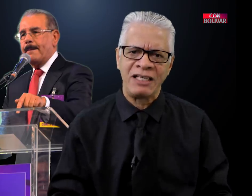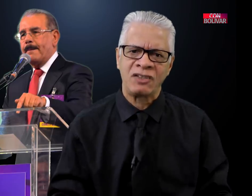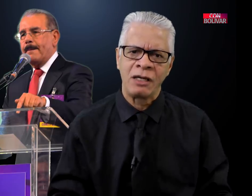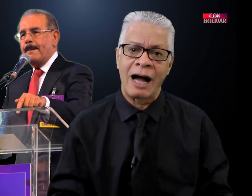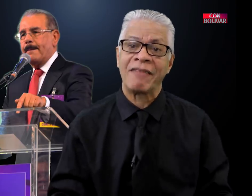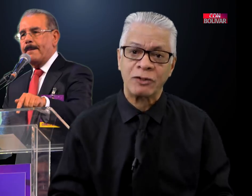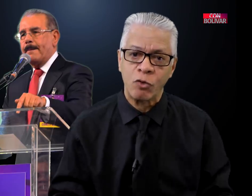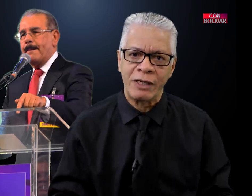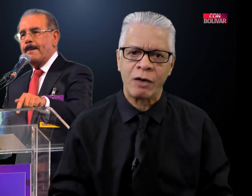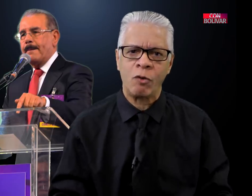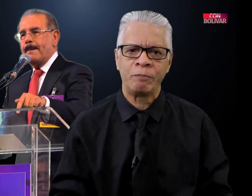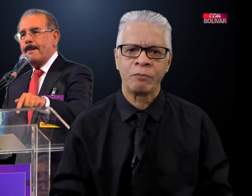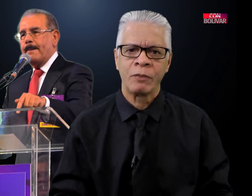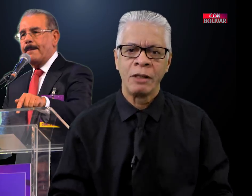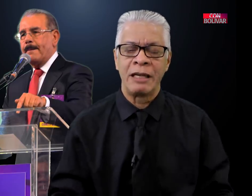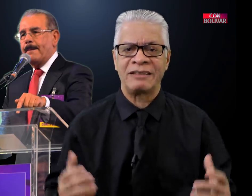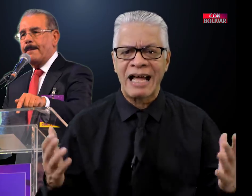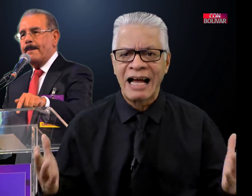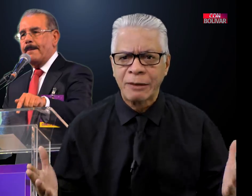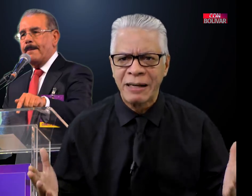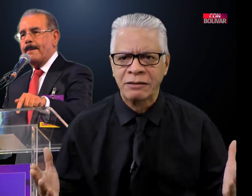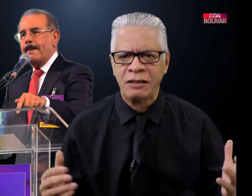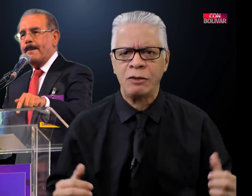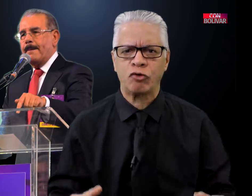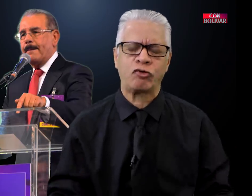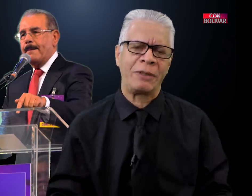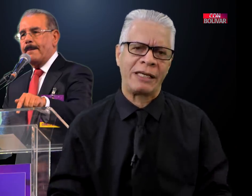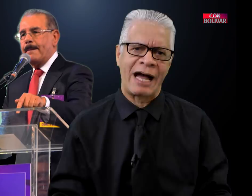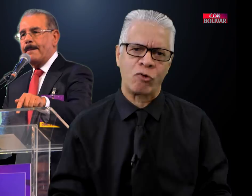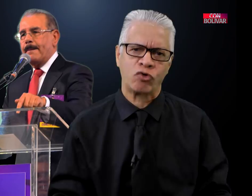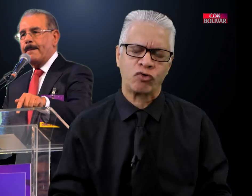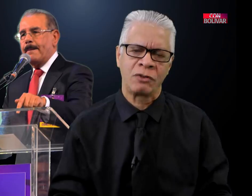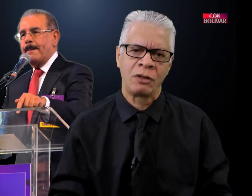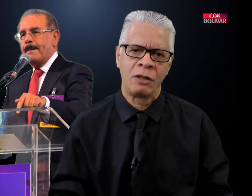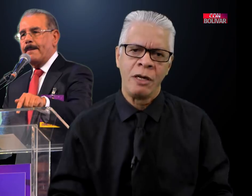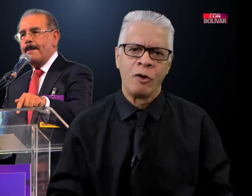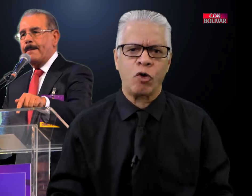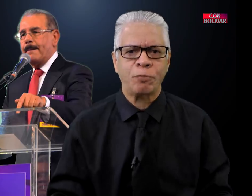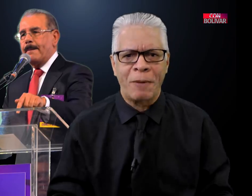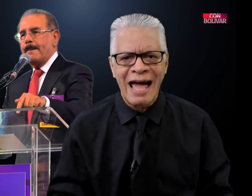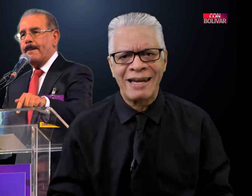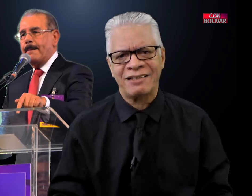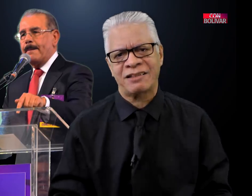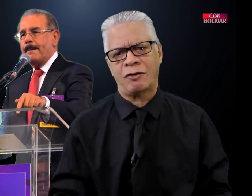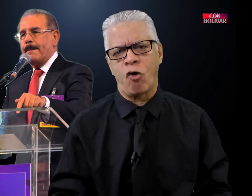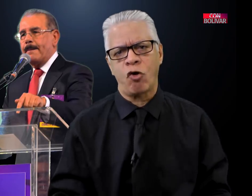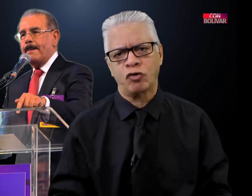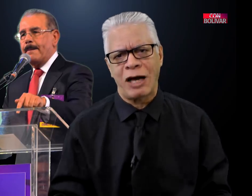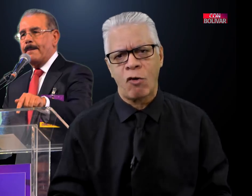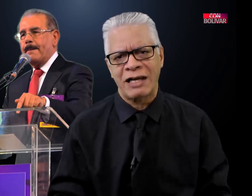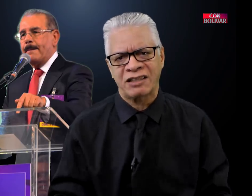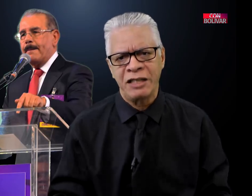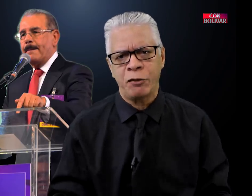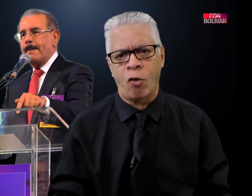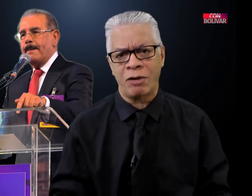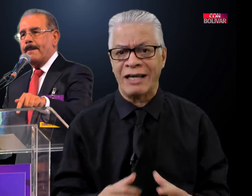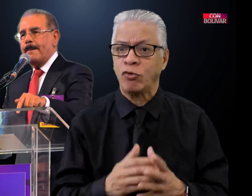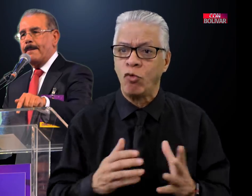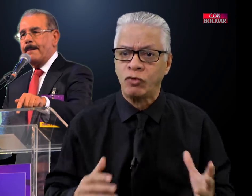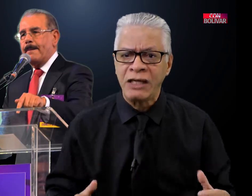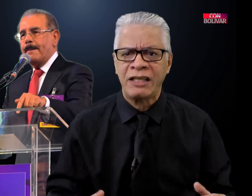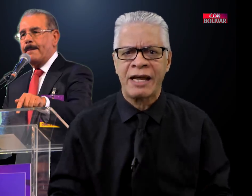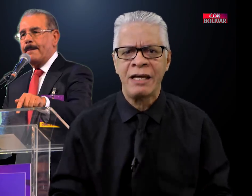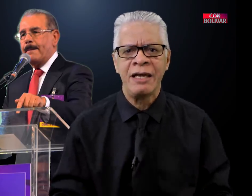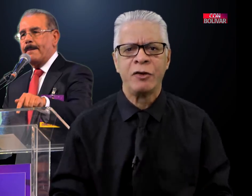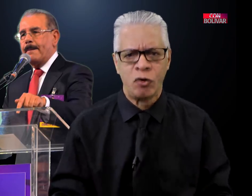al país a destruirlo. Están advertidos, dominicanos. Los planes con Gonzalo Castillo, que es